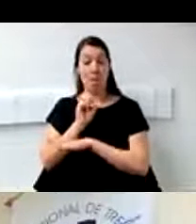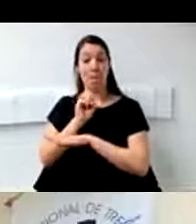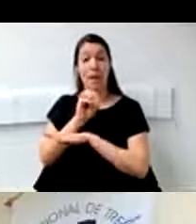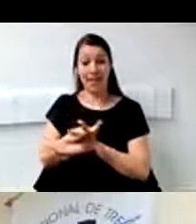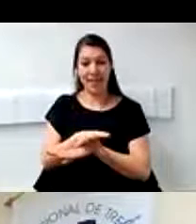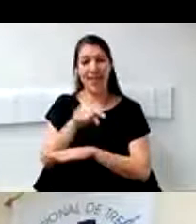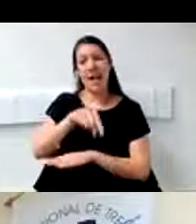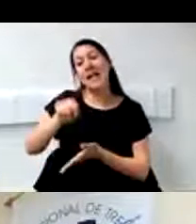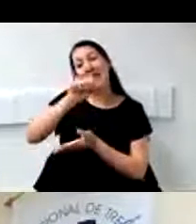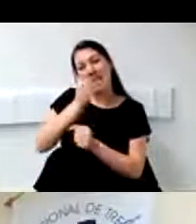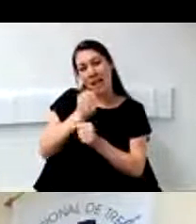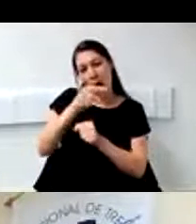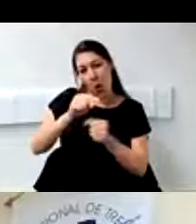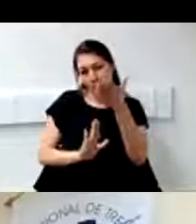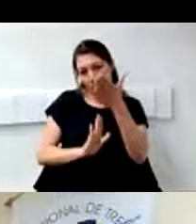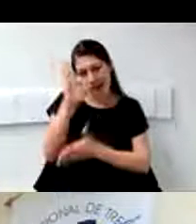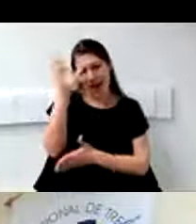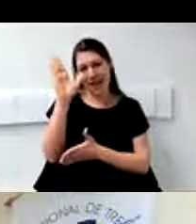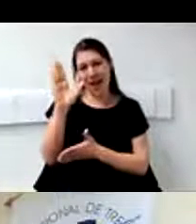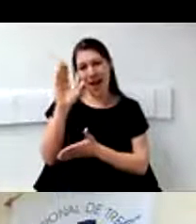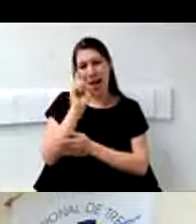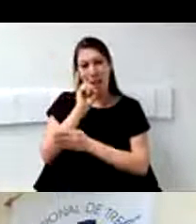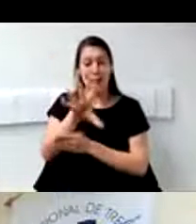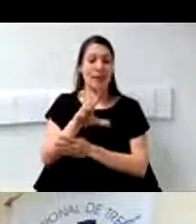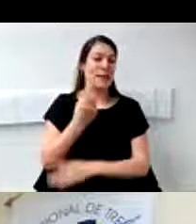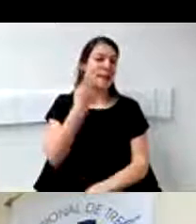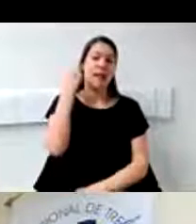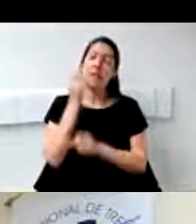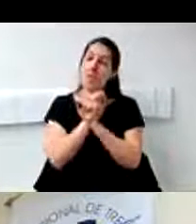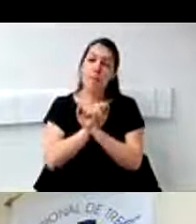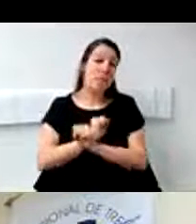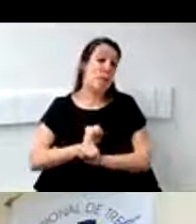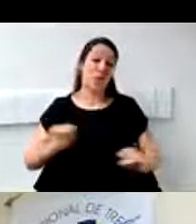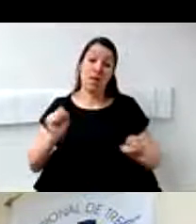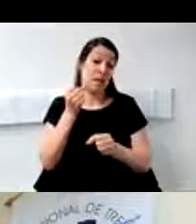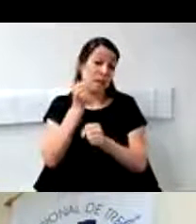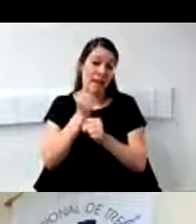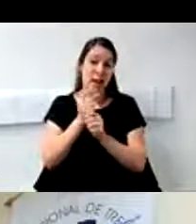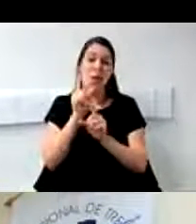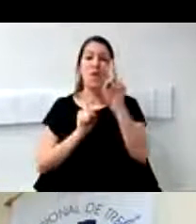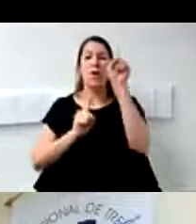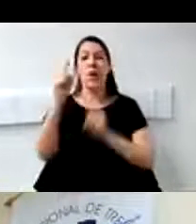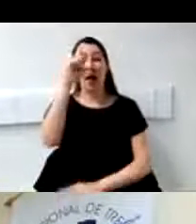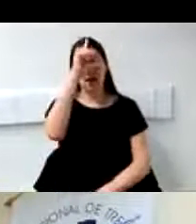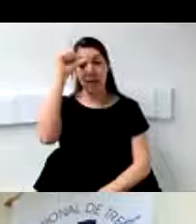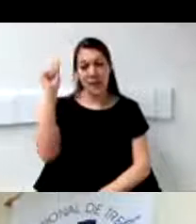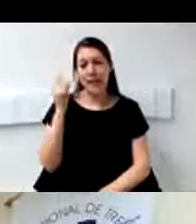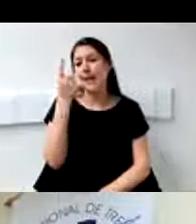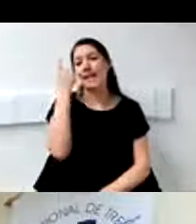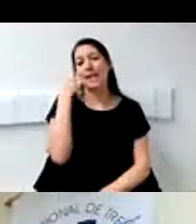de mañana porque fue imposible ayer por estar justamente trabajando en la Facultad de Enfermería y no la pude